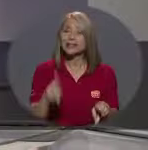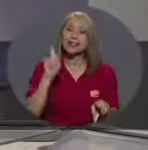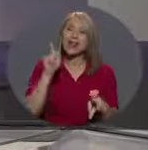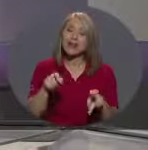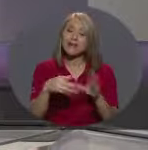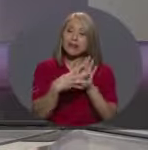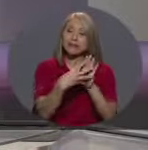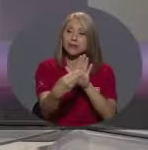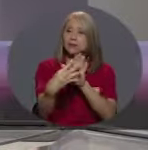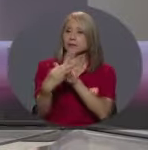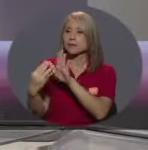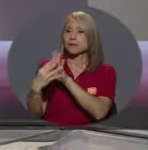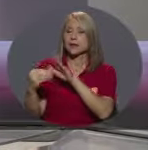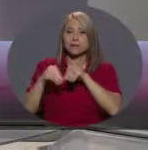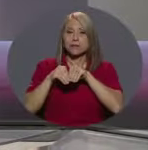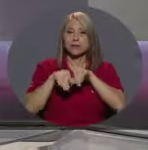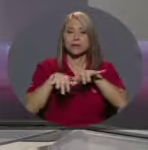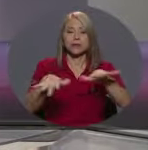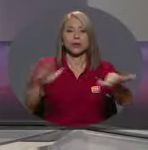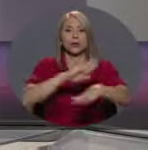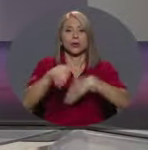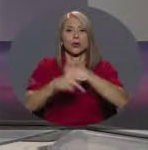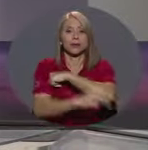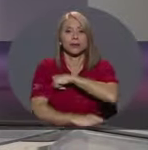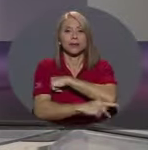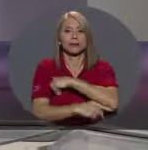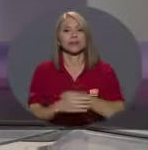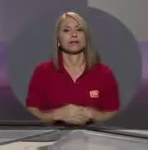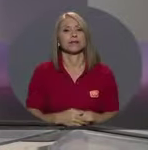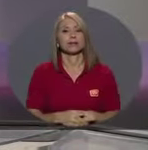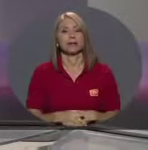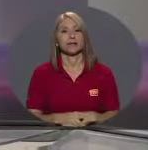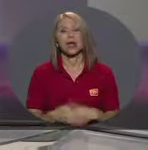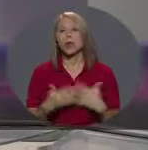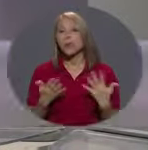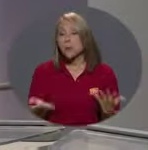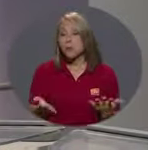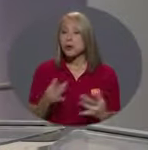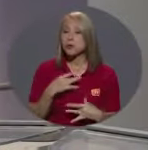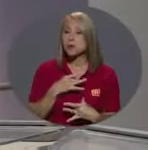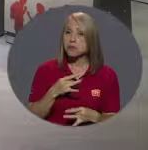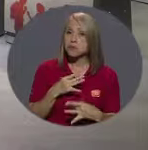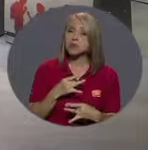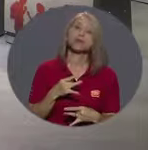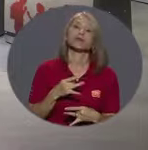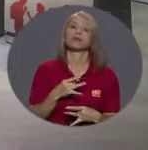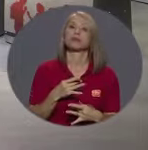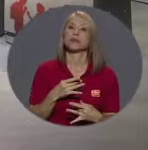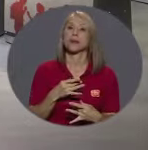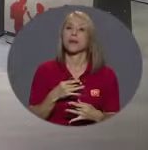Oportunidades que deben replicarse a lo largo y ancho del país, sin duda. Bueno, curiosamente,